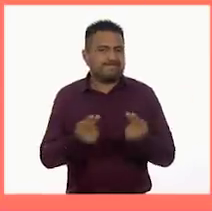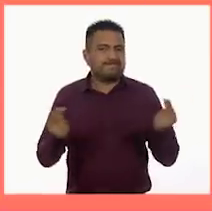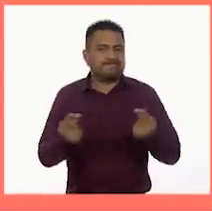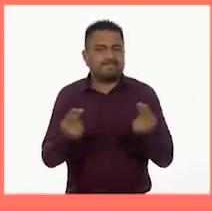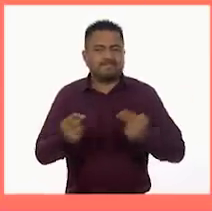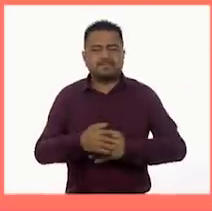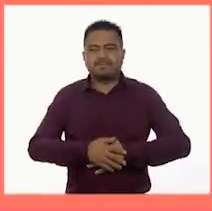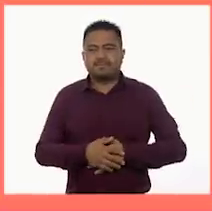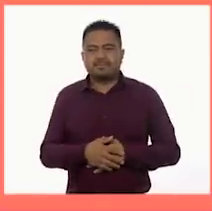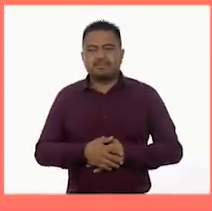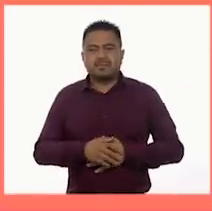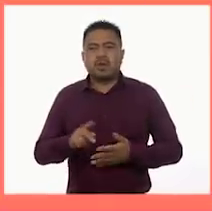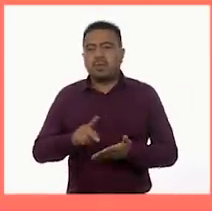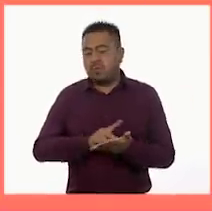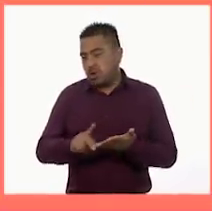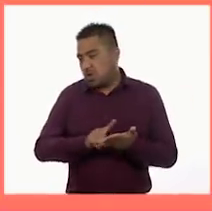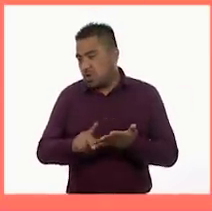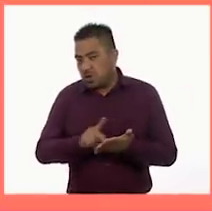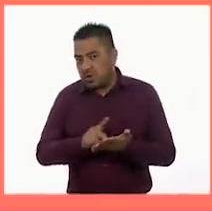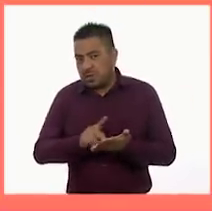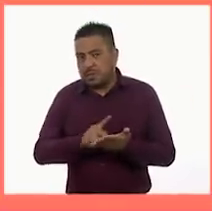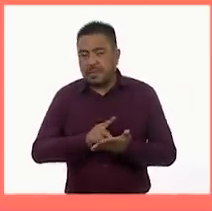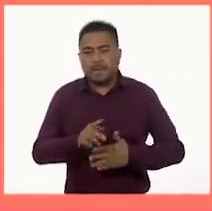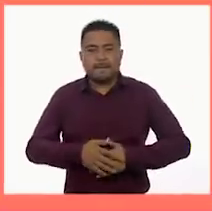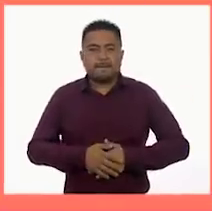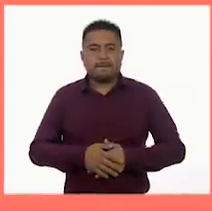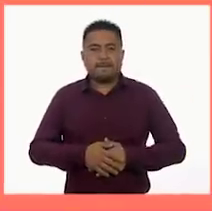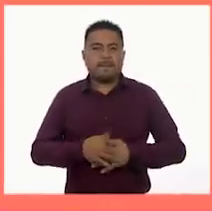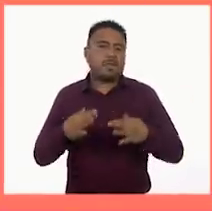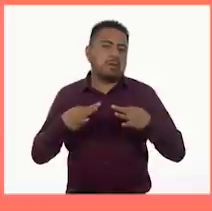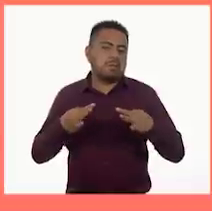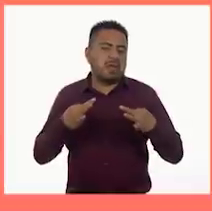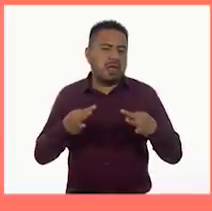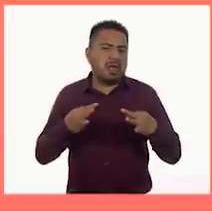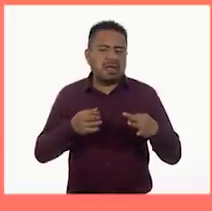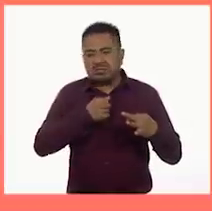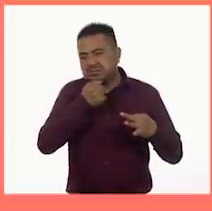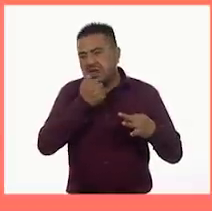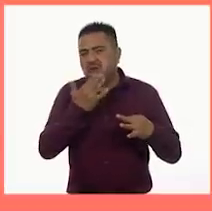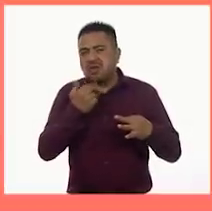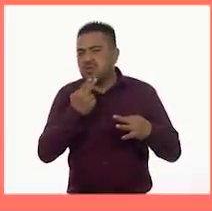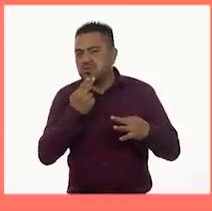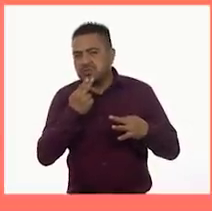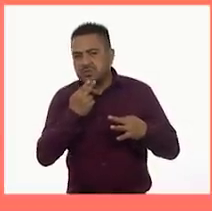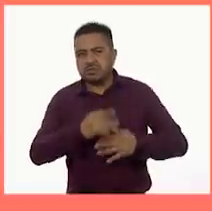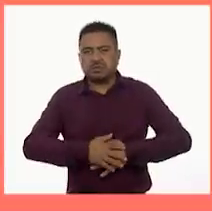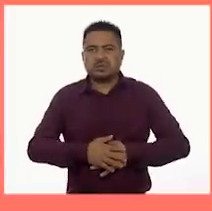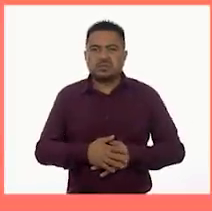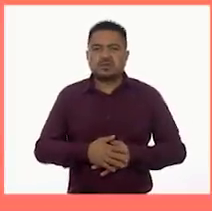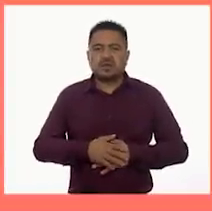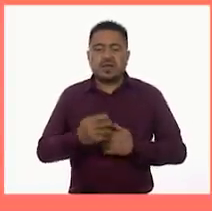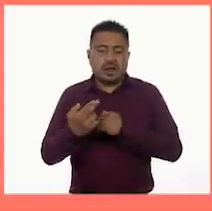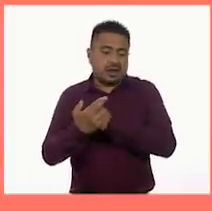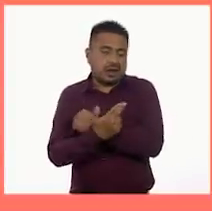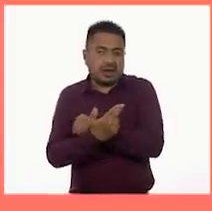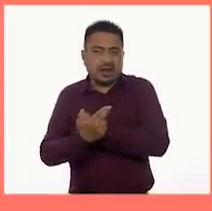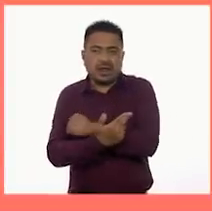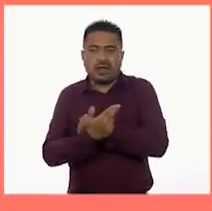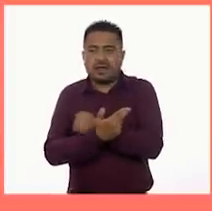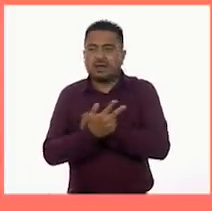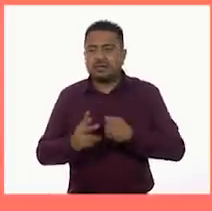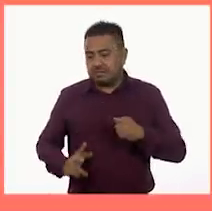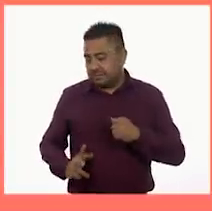Necesitarás un plumón o una pluma, una playera de algodón que ya no uses, una regla